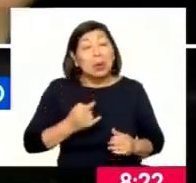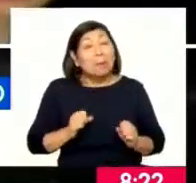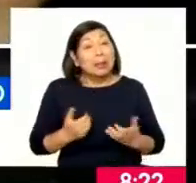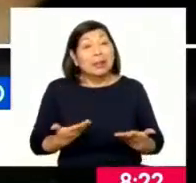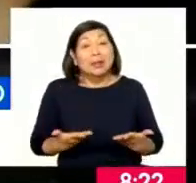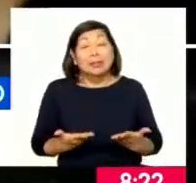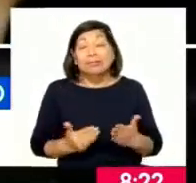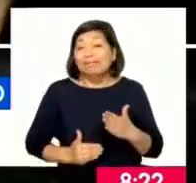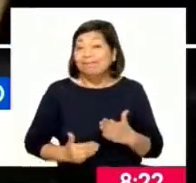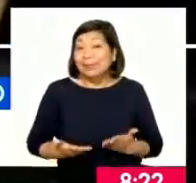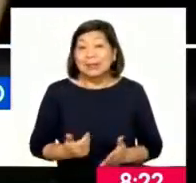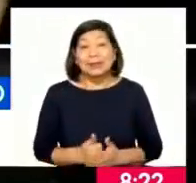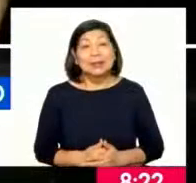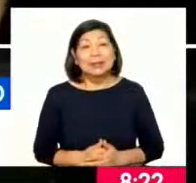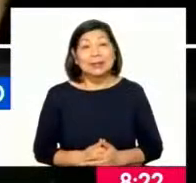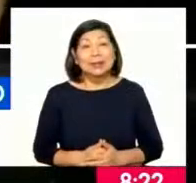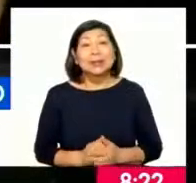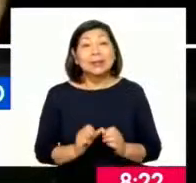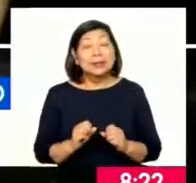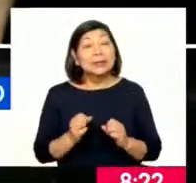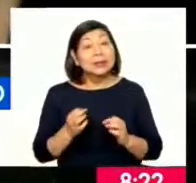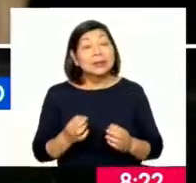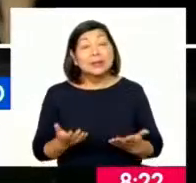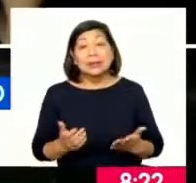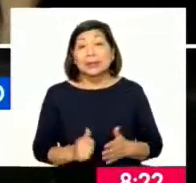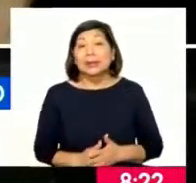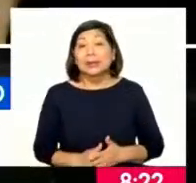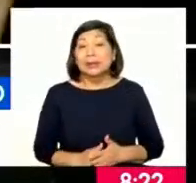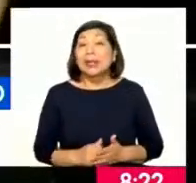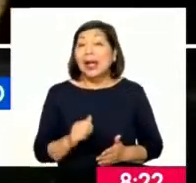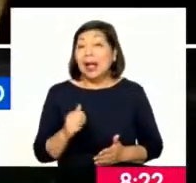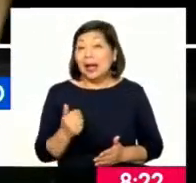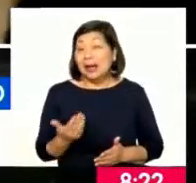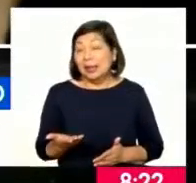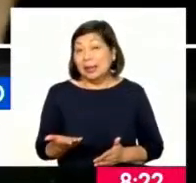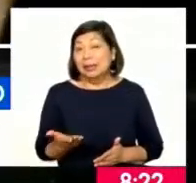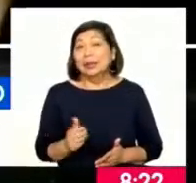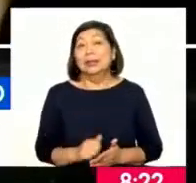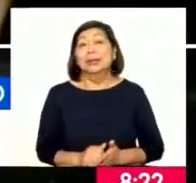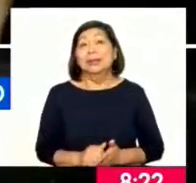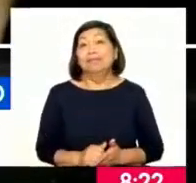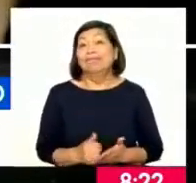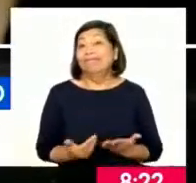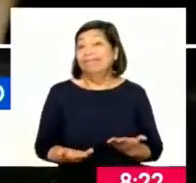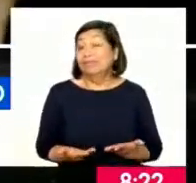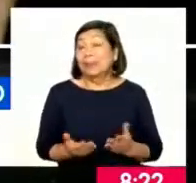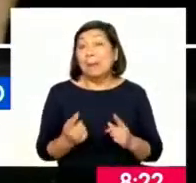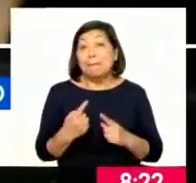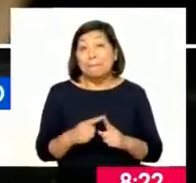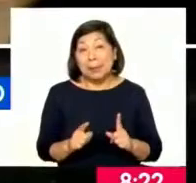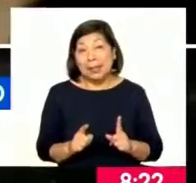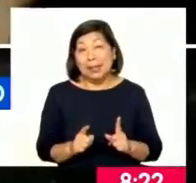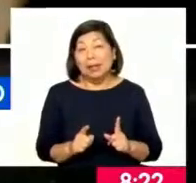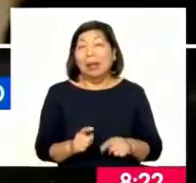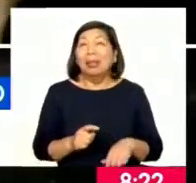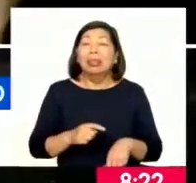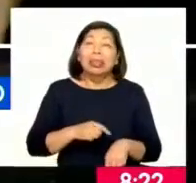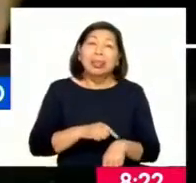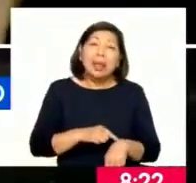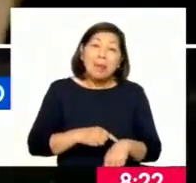esta magnitud, ¿no? Y si bien es cierto, ha habido una atención